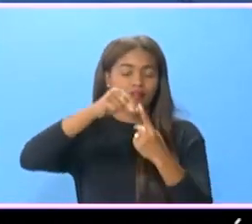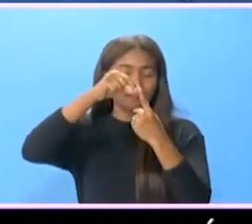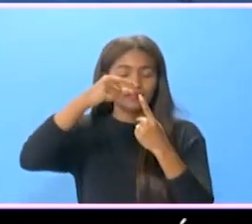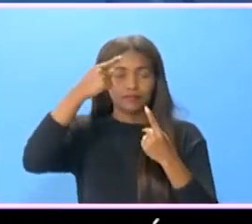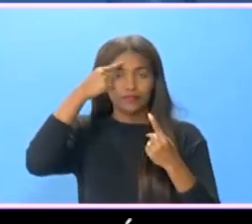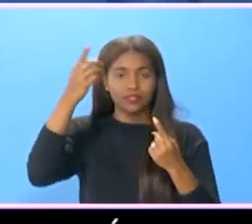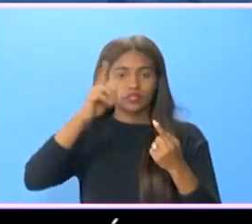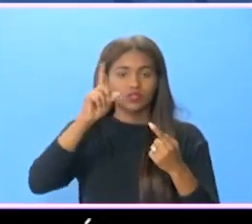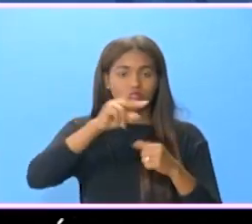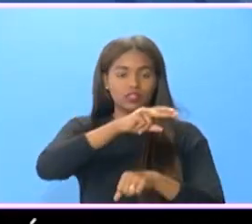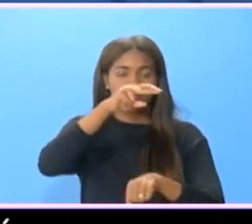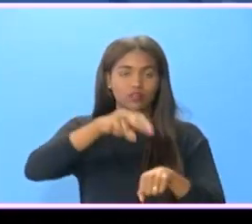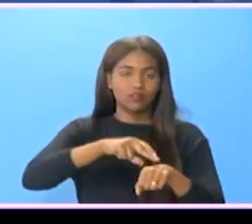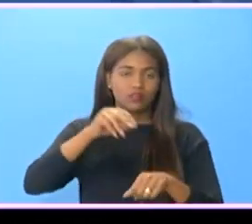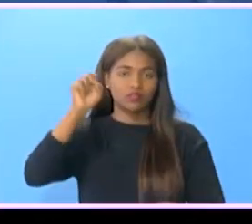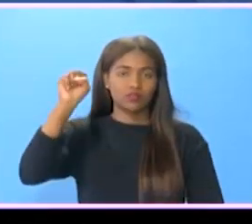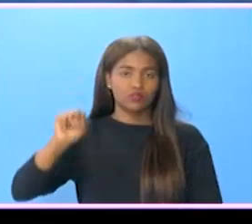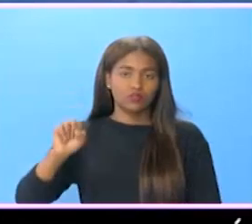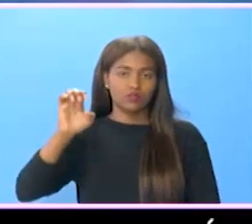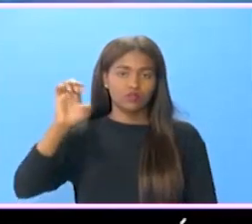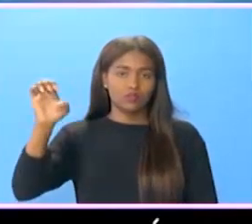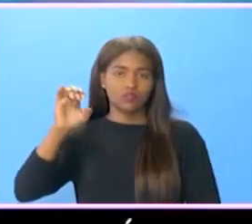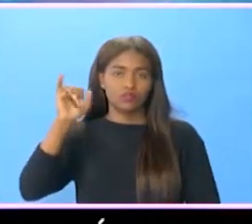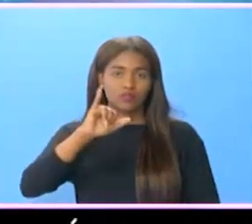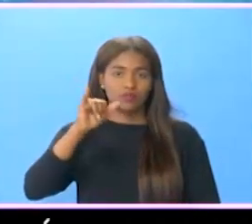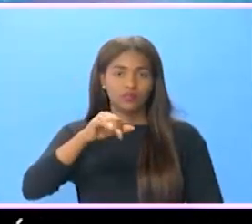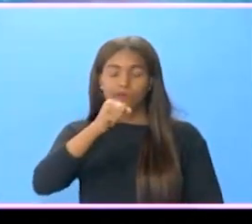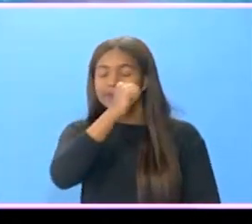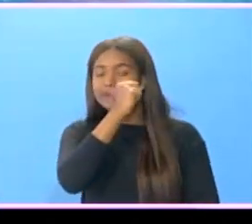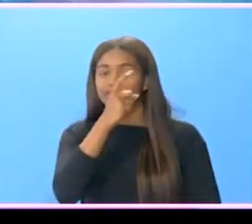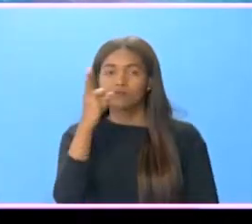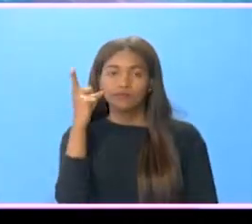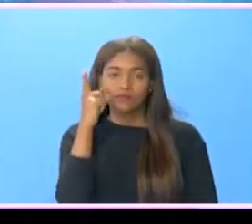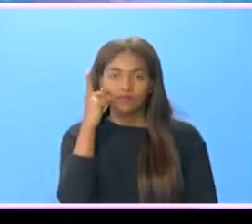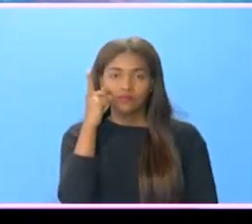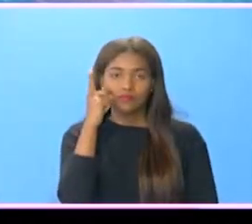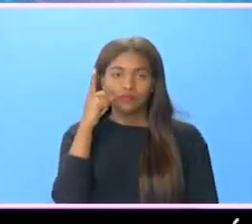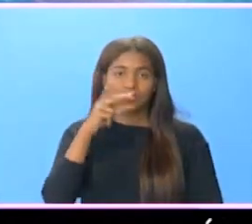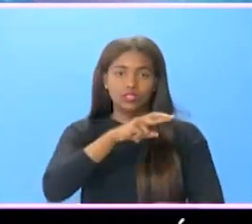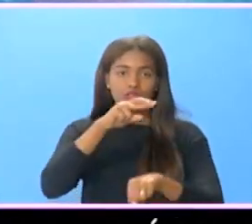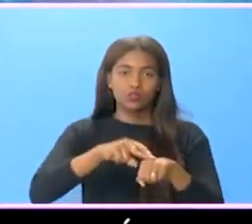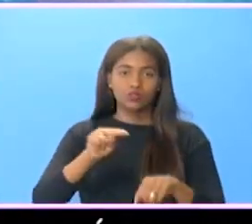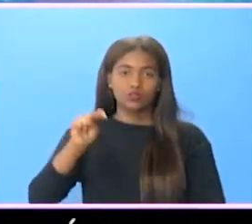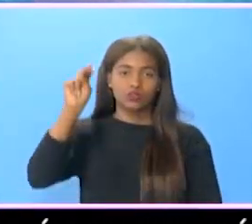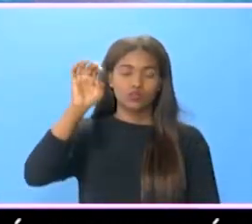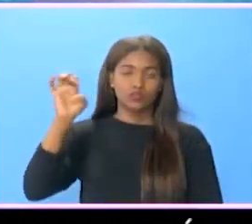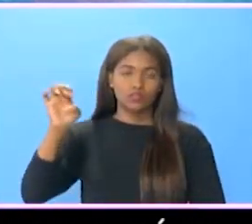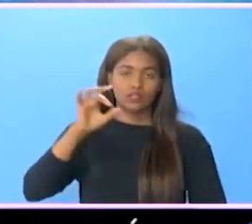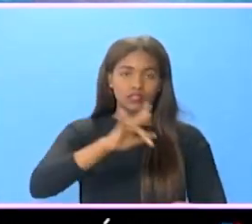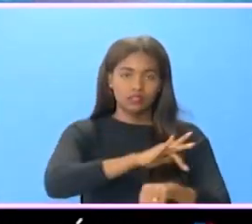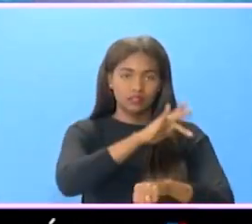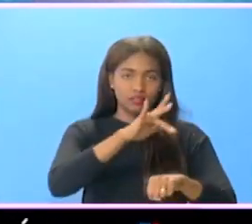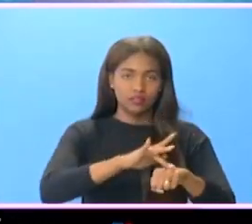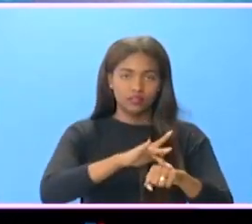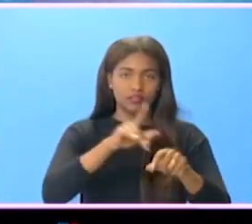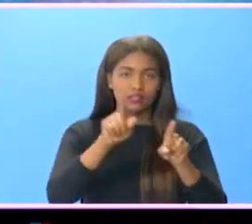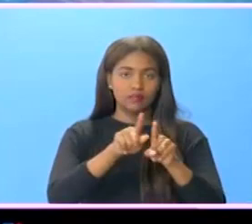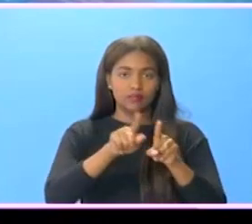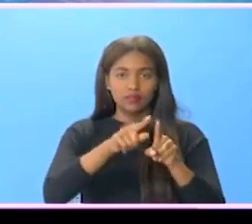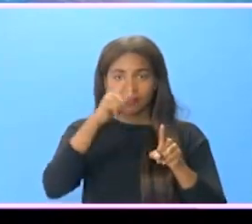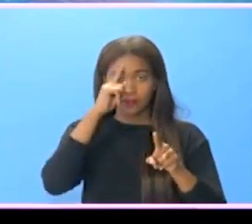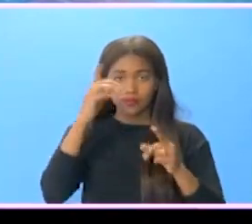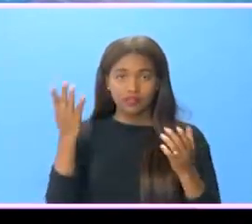principalmente hacia la región sureste, incluyendo Gran Santo Domingo, la región noreste, la cordillera central, así